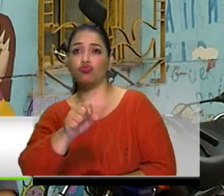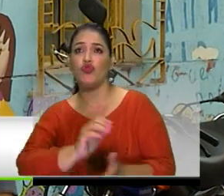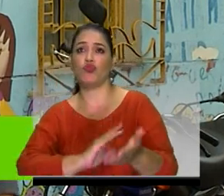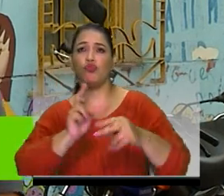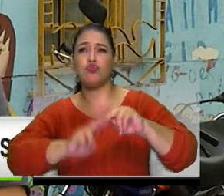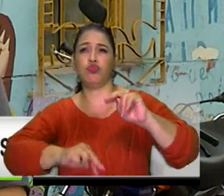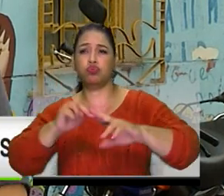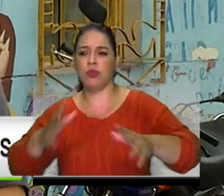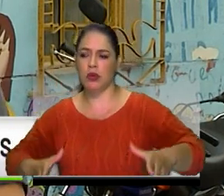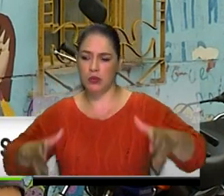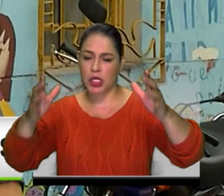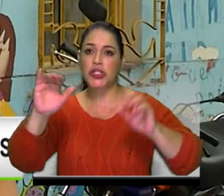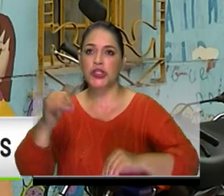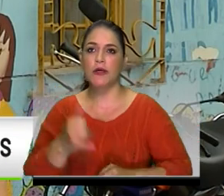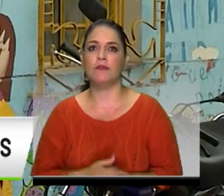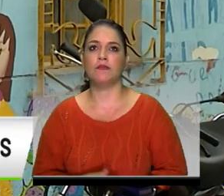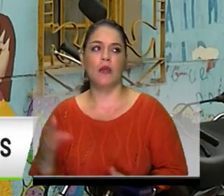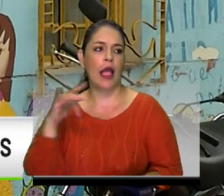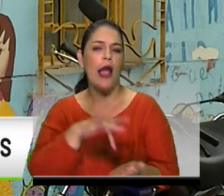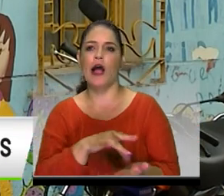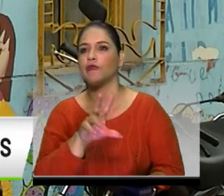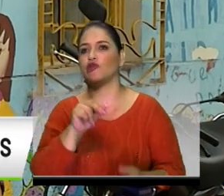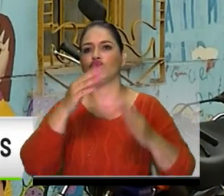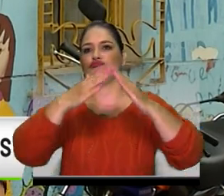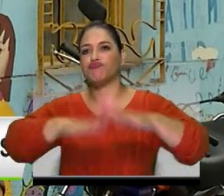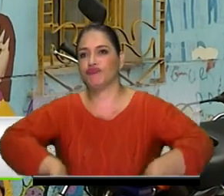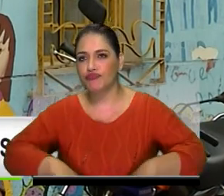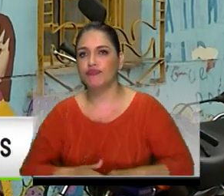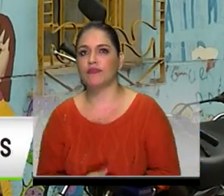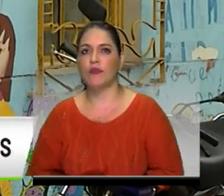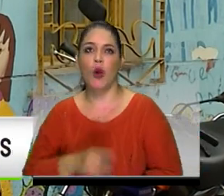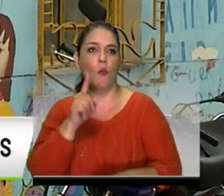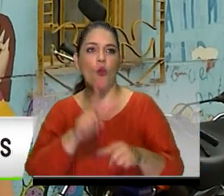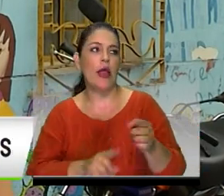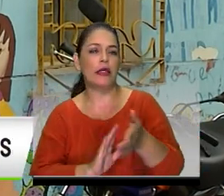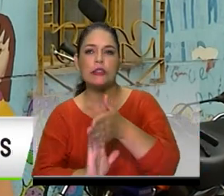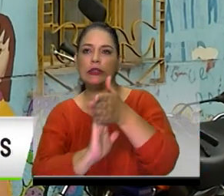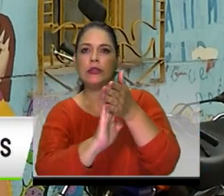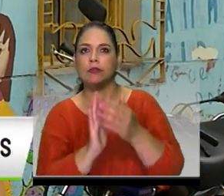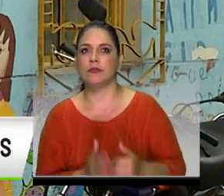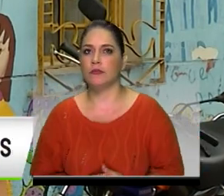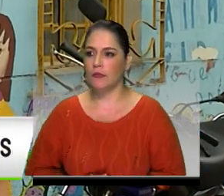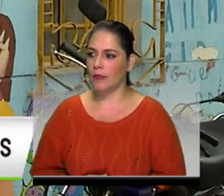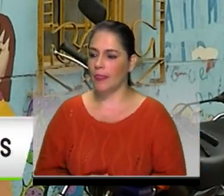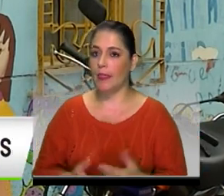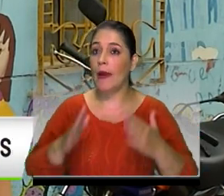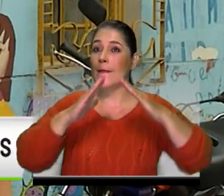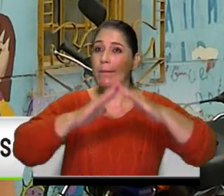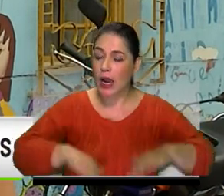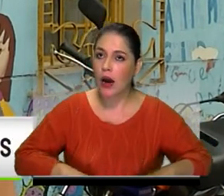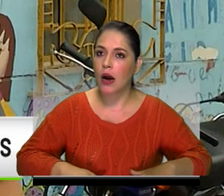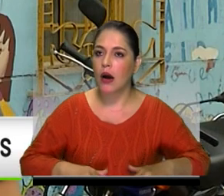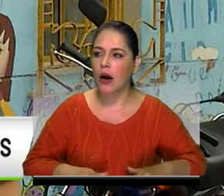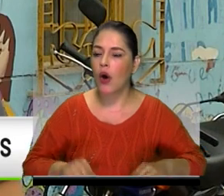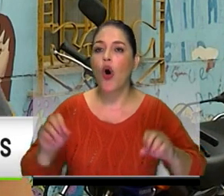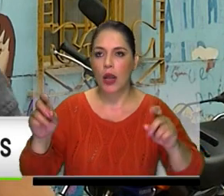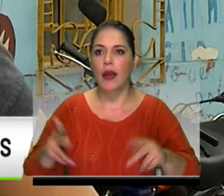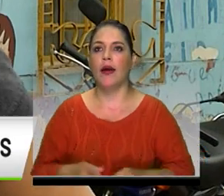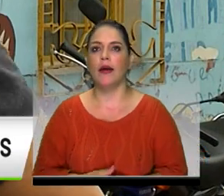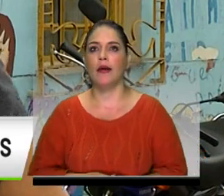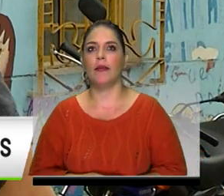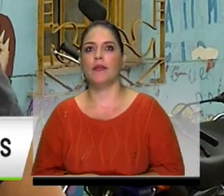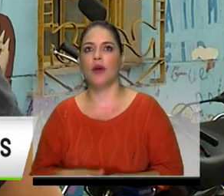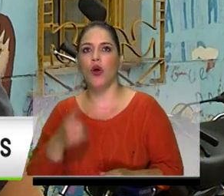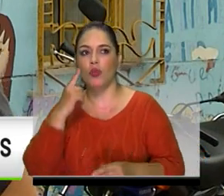a reformar. Después vinieron y dijeron, no, hay que tumbarlo, no se puede adecuar. Entonces, si lo vamos a tumbar, listo, túmbenlo,